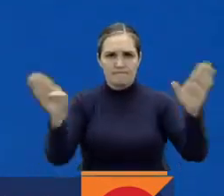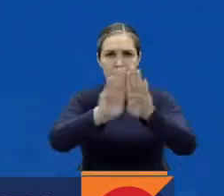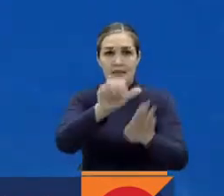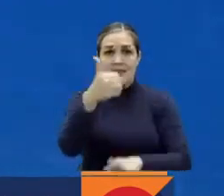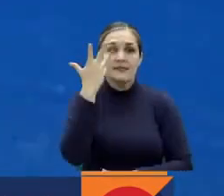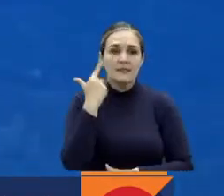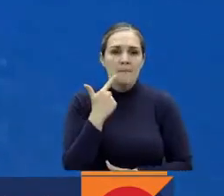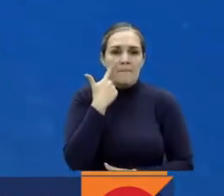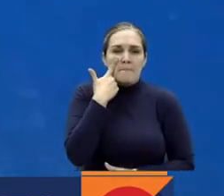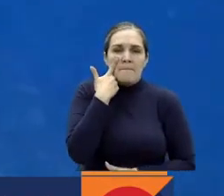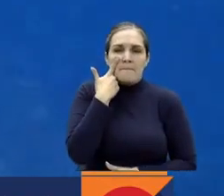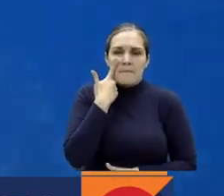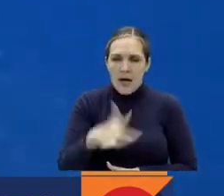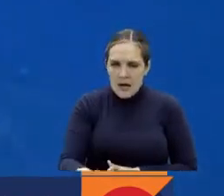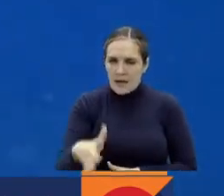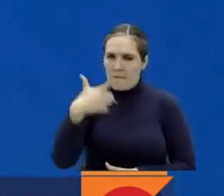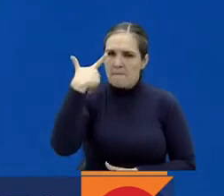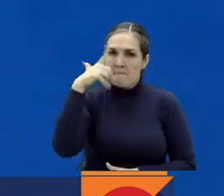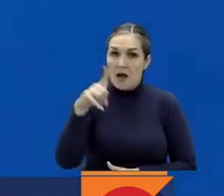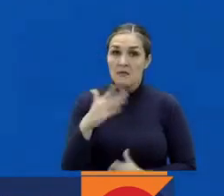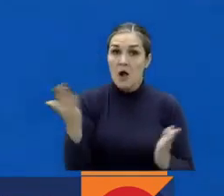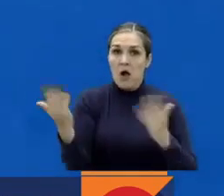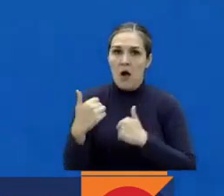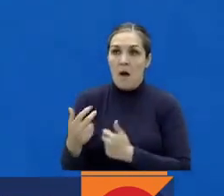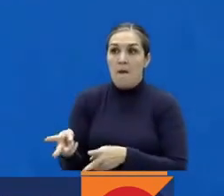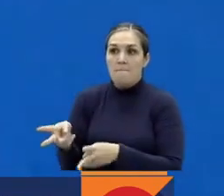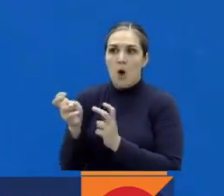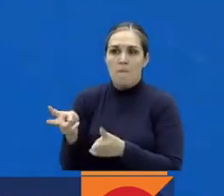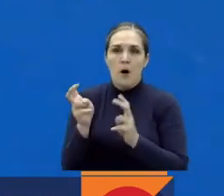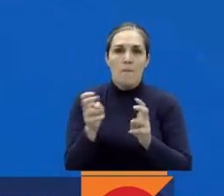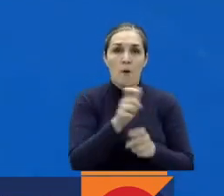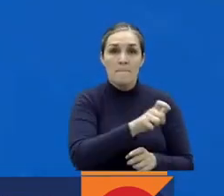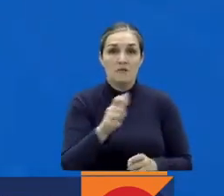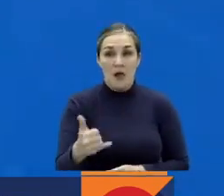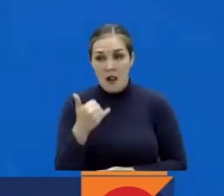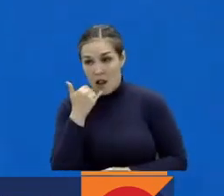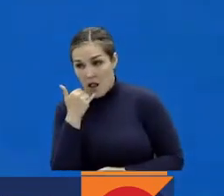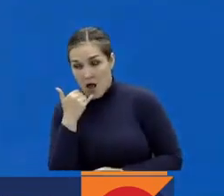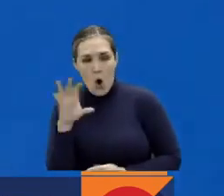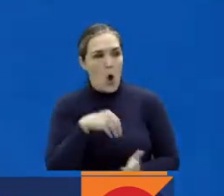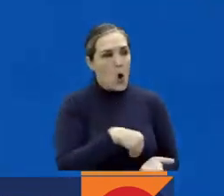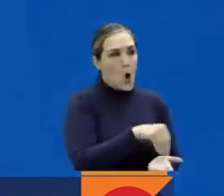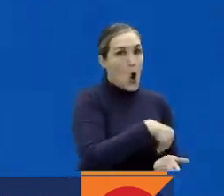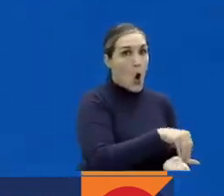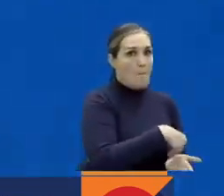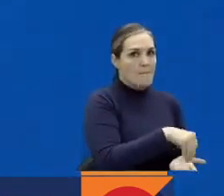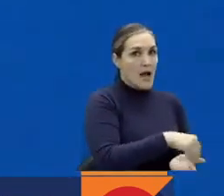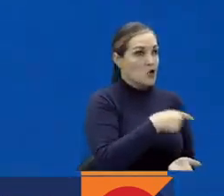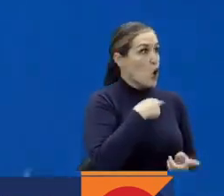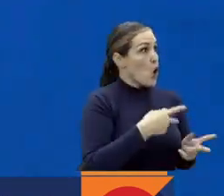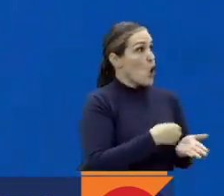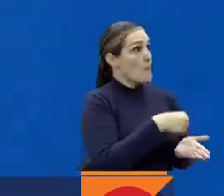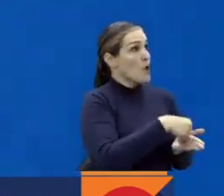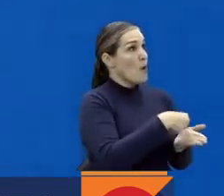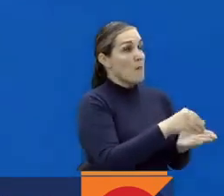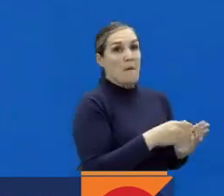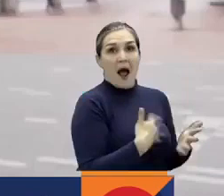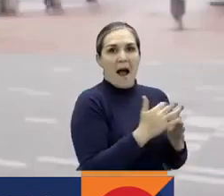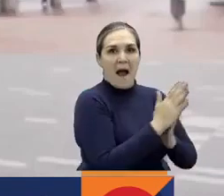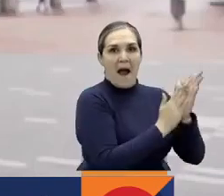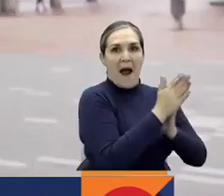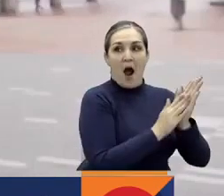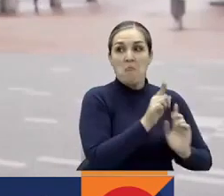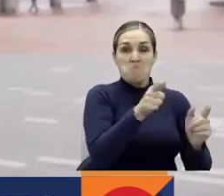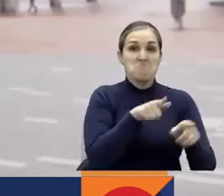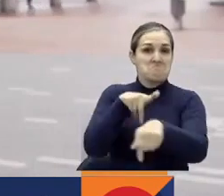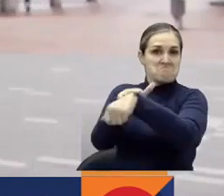presume que estaban haciendo cobros ilegales, estafando a las personas a través de compras ficticias con identidades